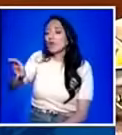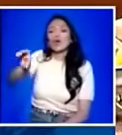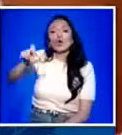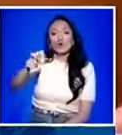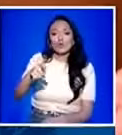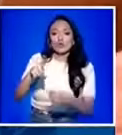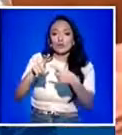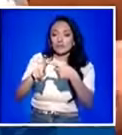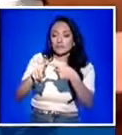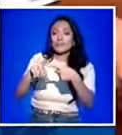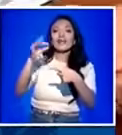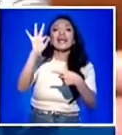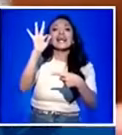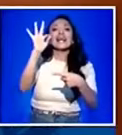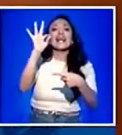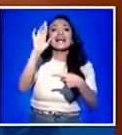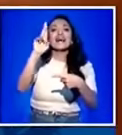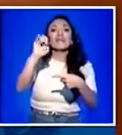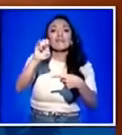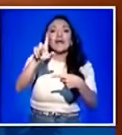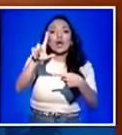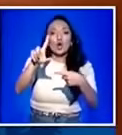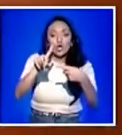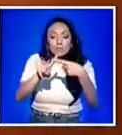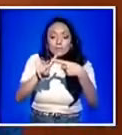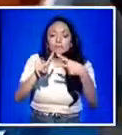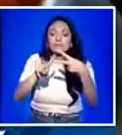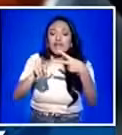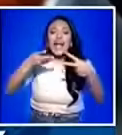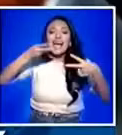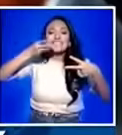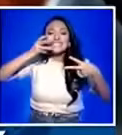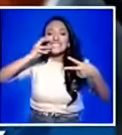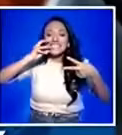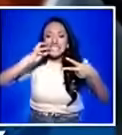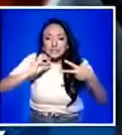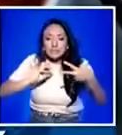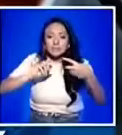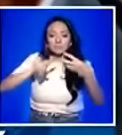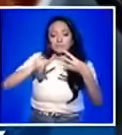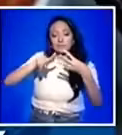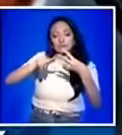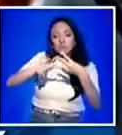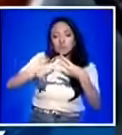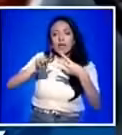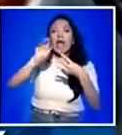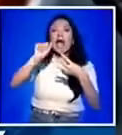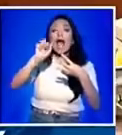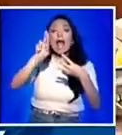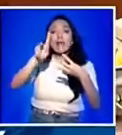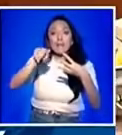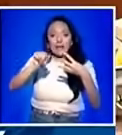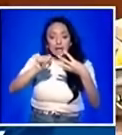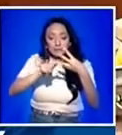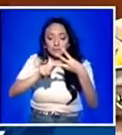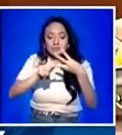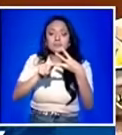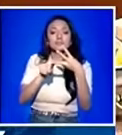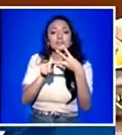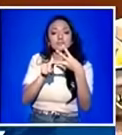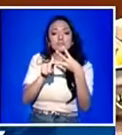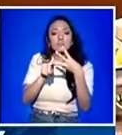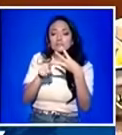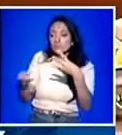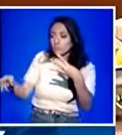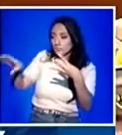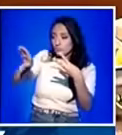favor, Andreita, el fréjol, el choclo, la arvejita. Todo tiene